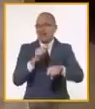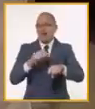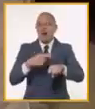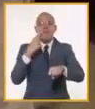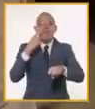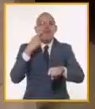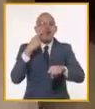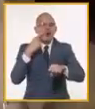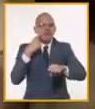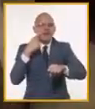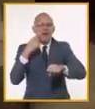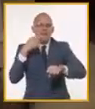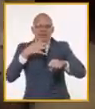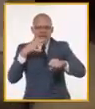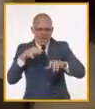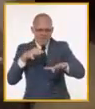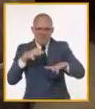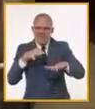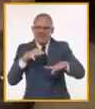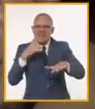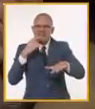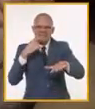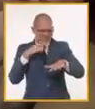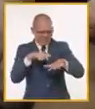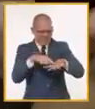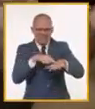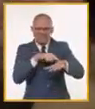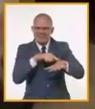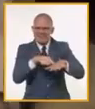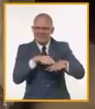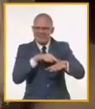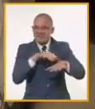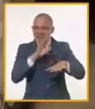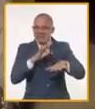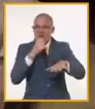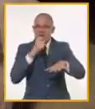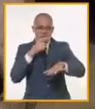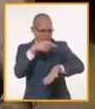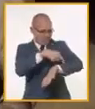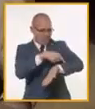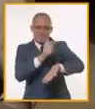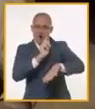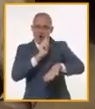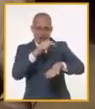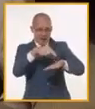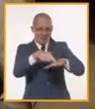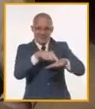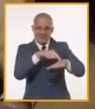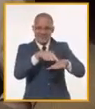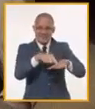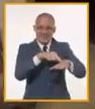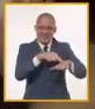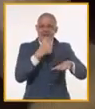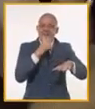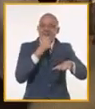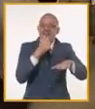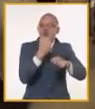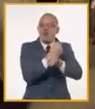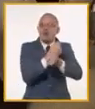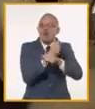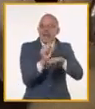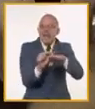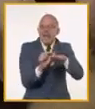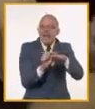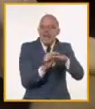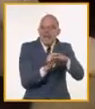en la vaina, como dice la gente, en el empeine. En el empeine. O puede ser